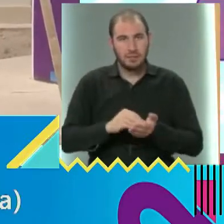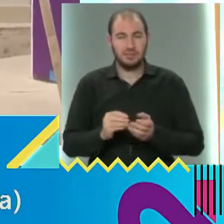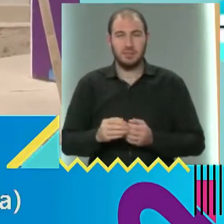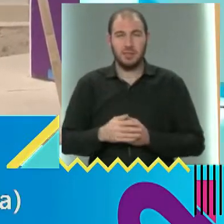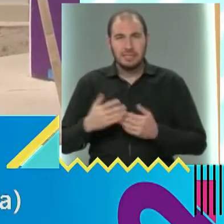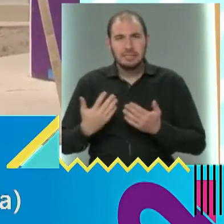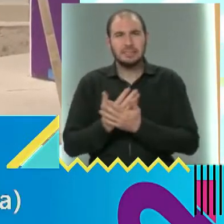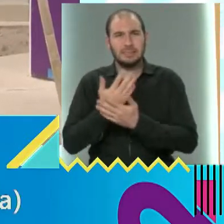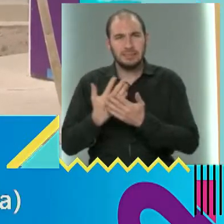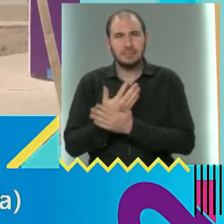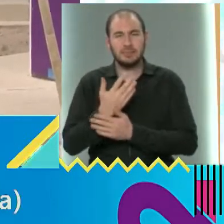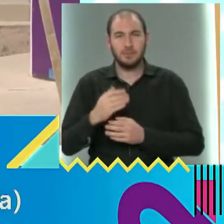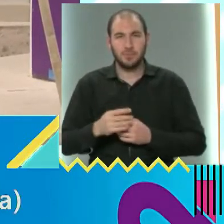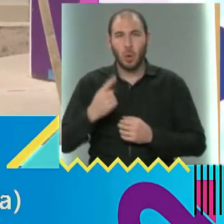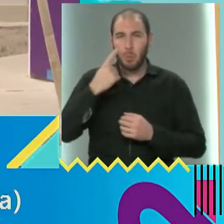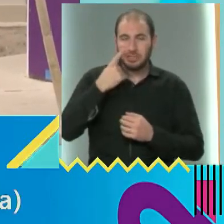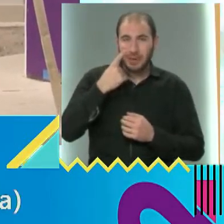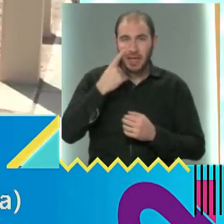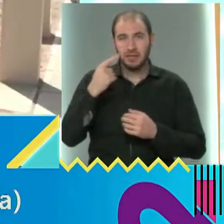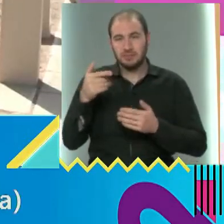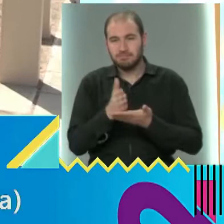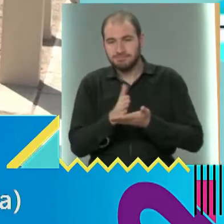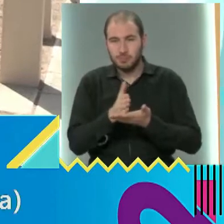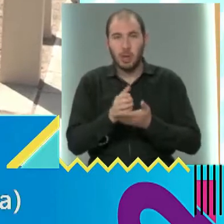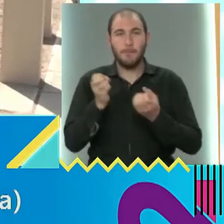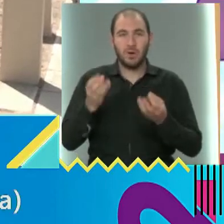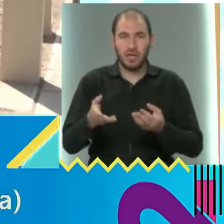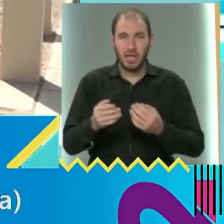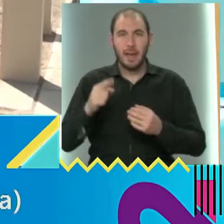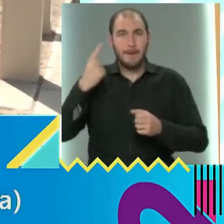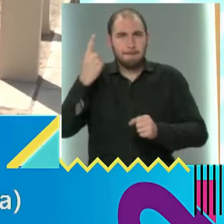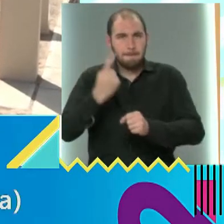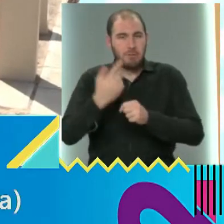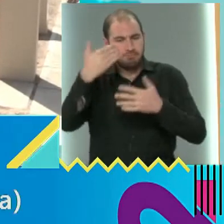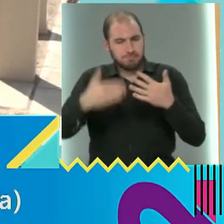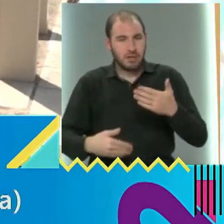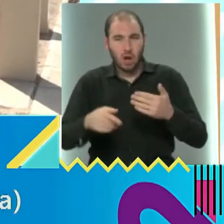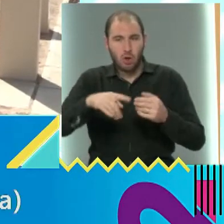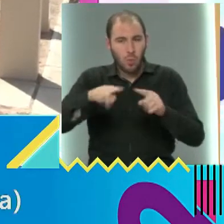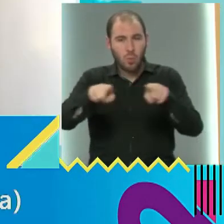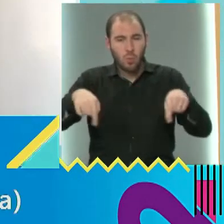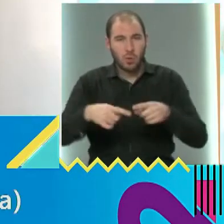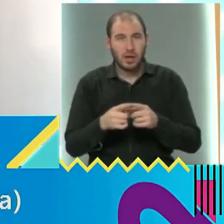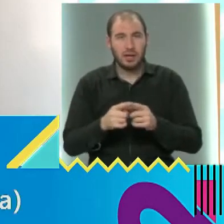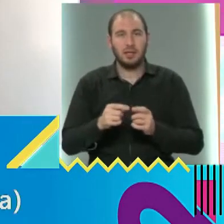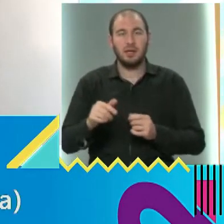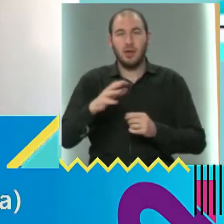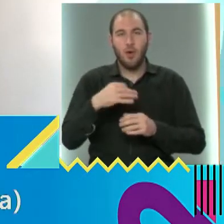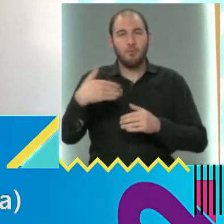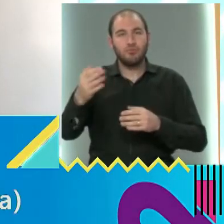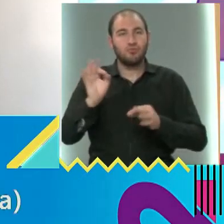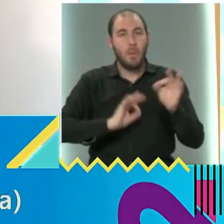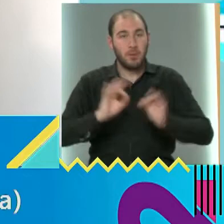gran sacrificio entre municipios y entidades intermedias, porque a la hora de priorizar y evaluar un terreno, un futuro